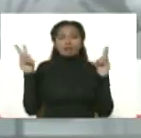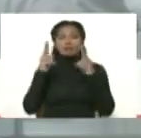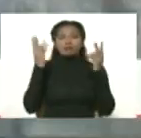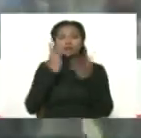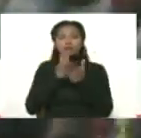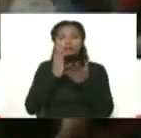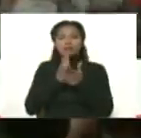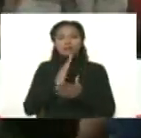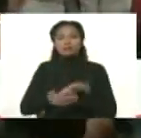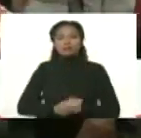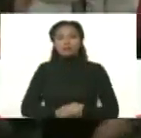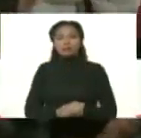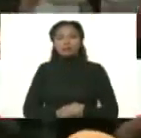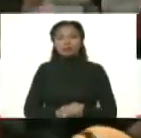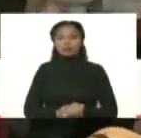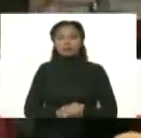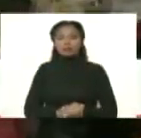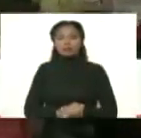siempre!